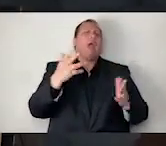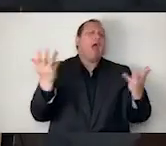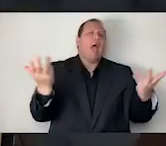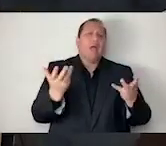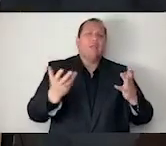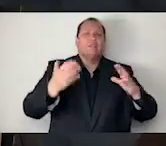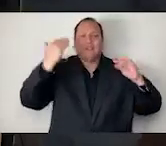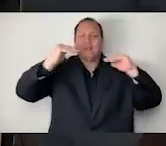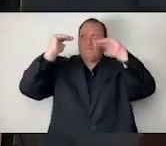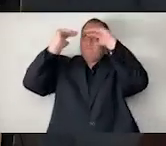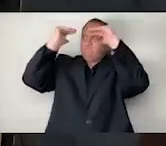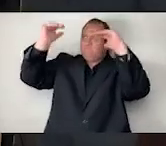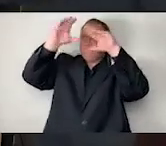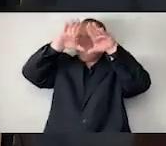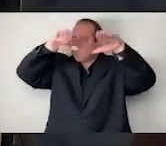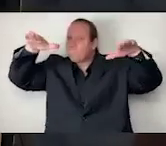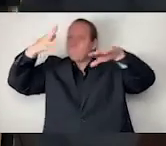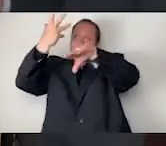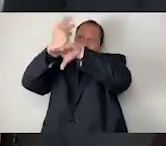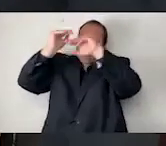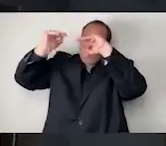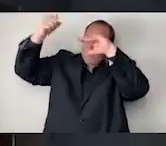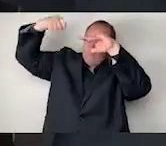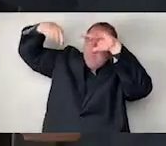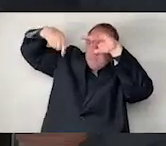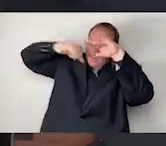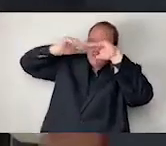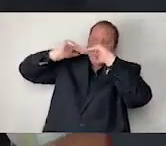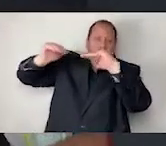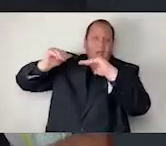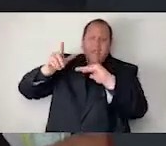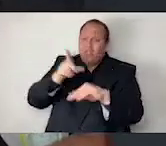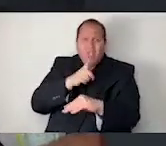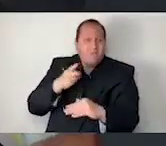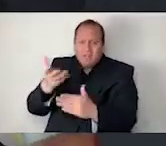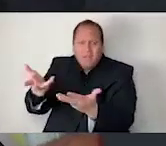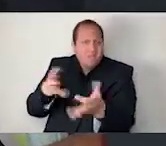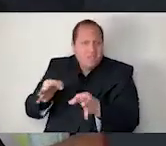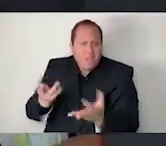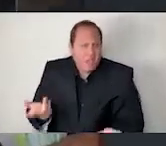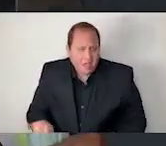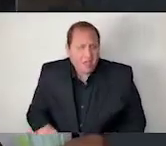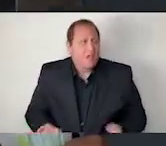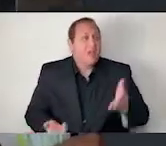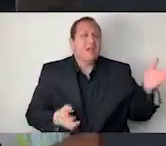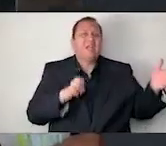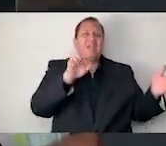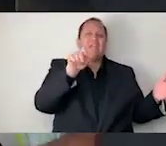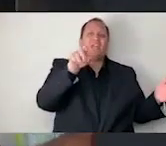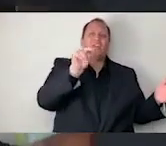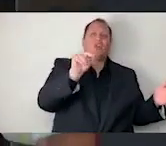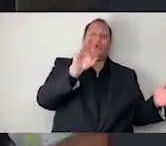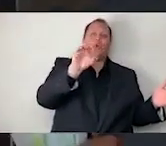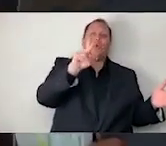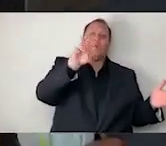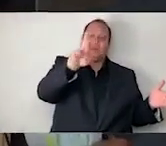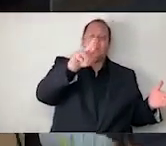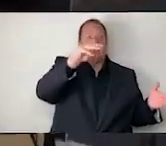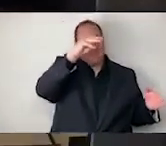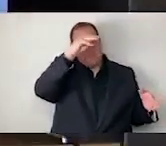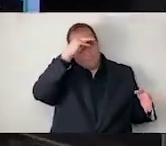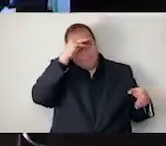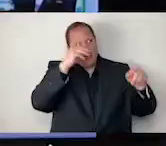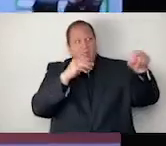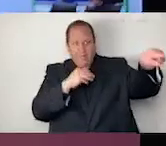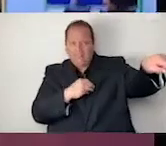y no deben de estar elaborando del lado izquierdo tenemos eaton cooper light in business mexicano cuenta con 600 trabajadores es correcto que debería